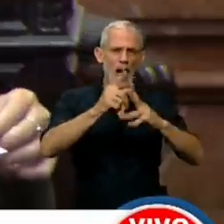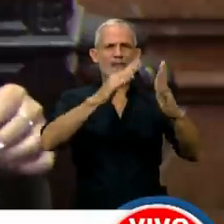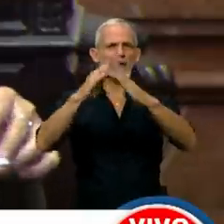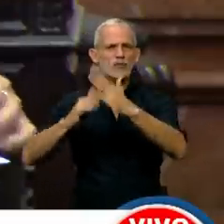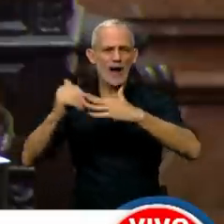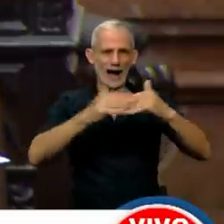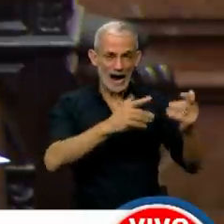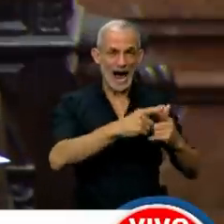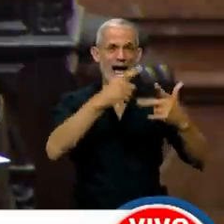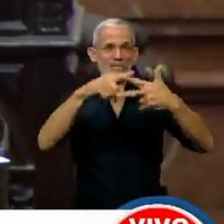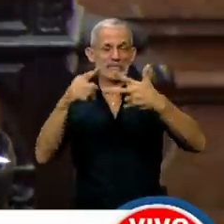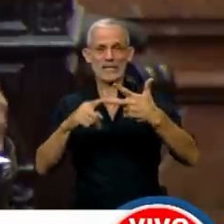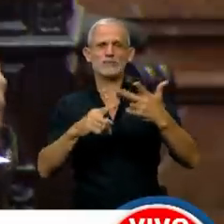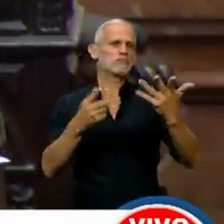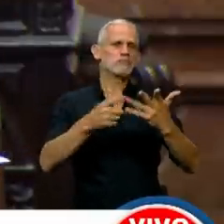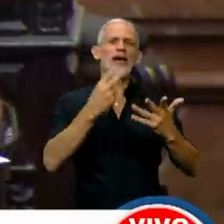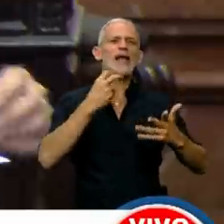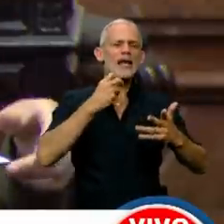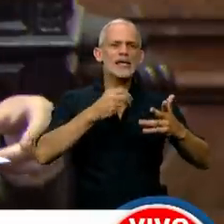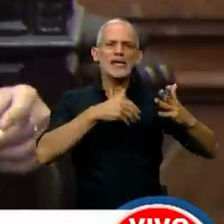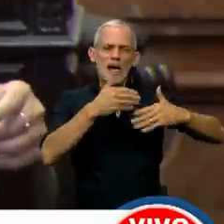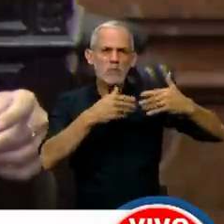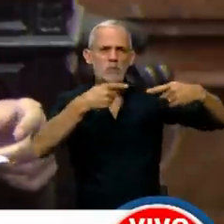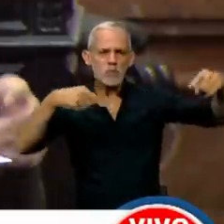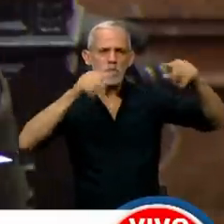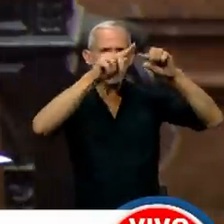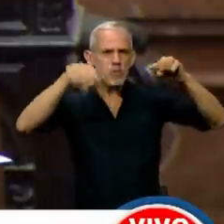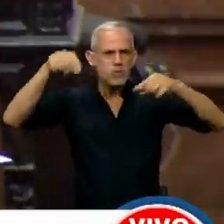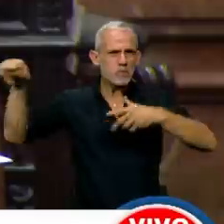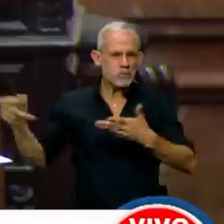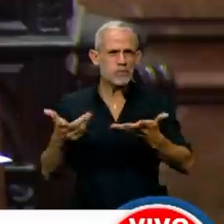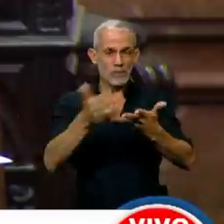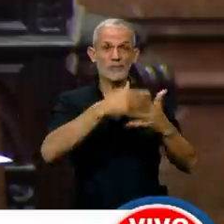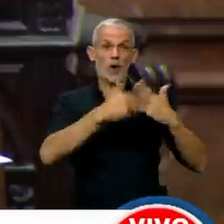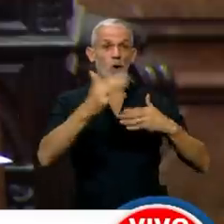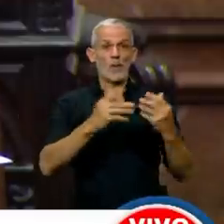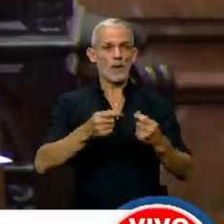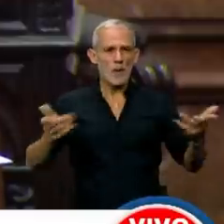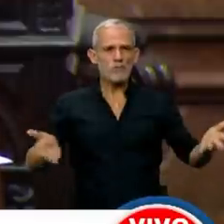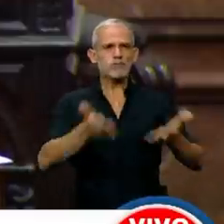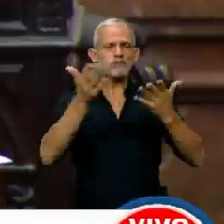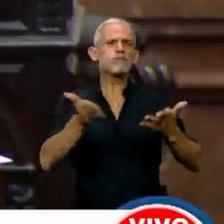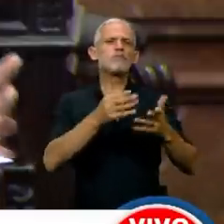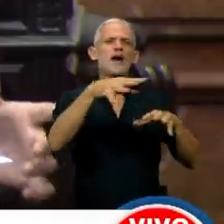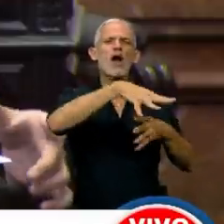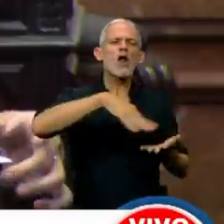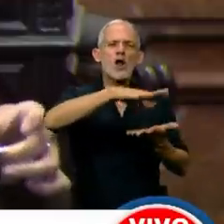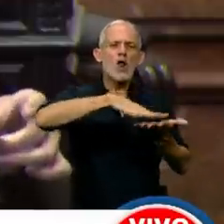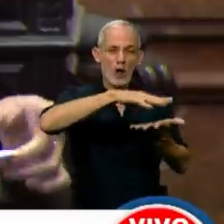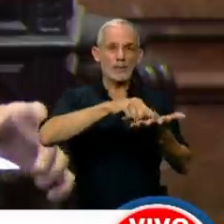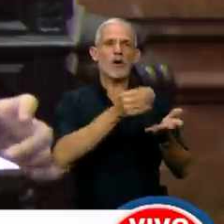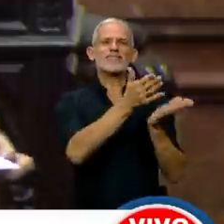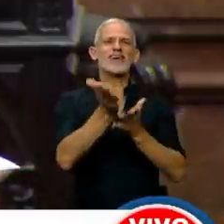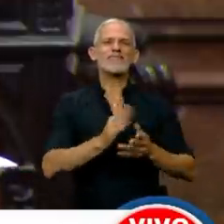habitacionales infraestructura energética obras para desarrollar los tests con servicios que venimos pidiendo